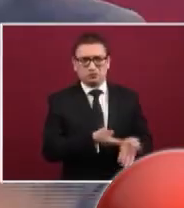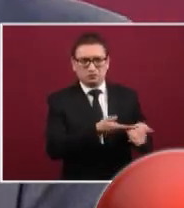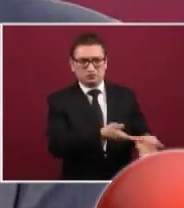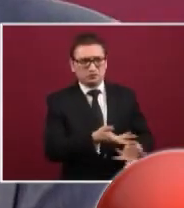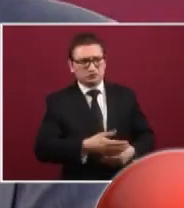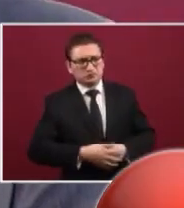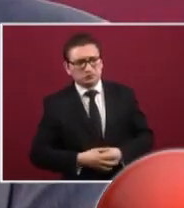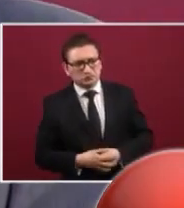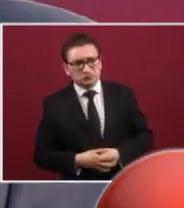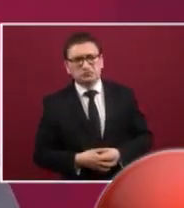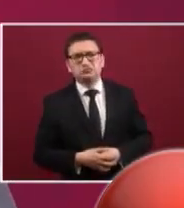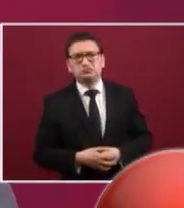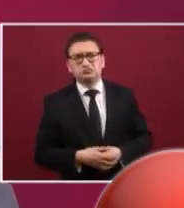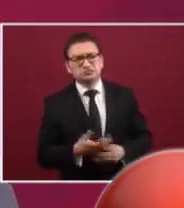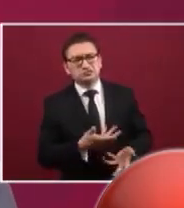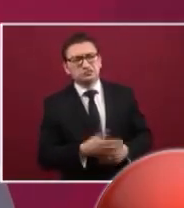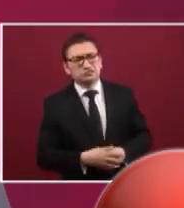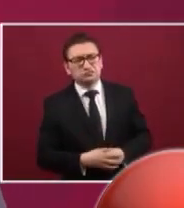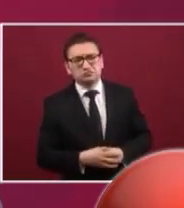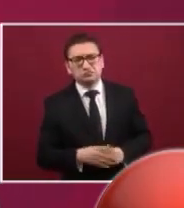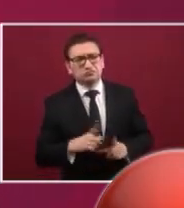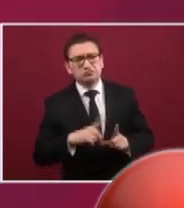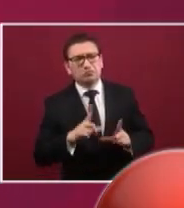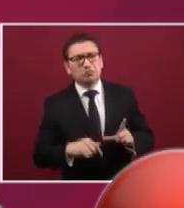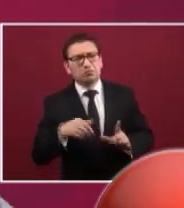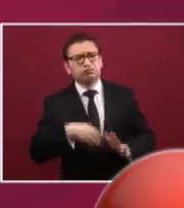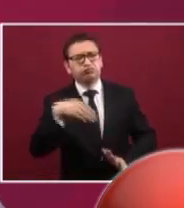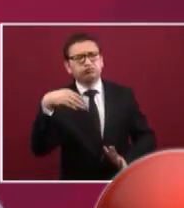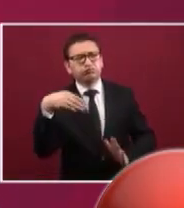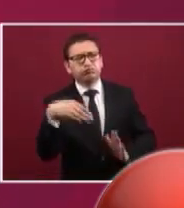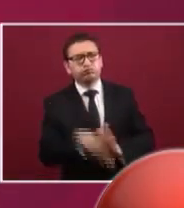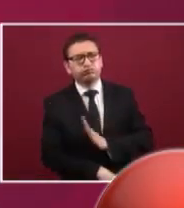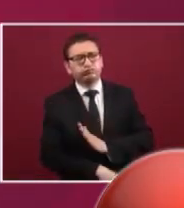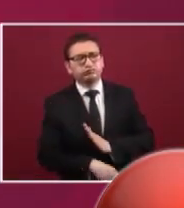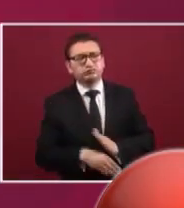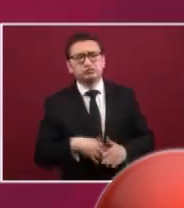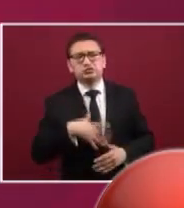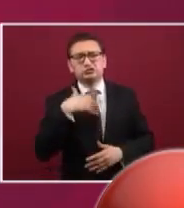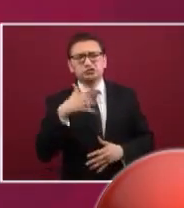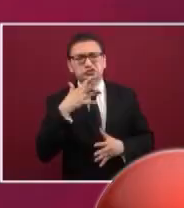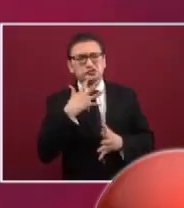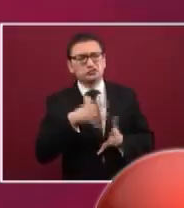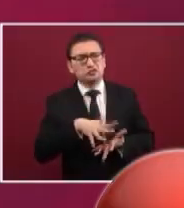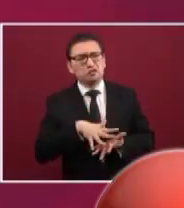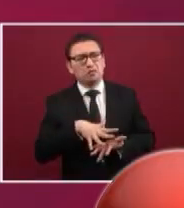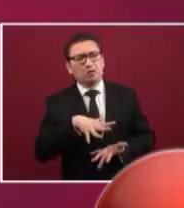y se hundió el país y creció la corrupción.